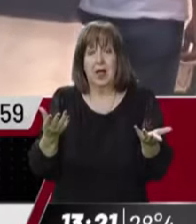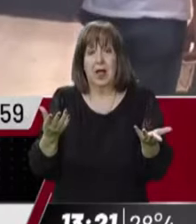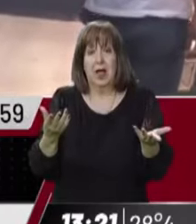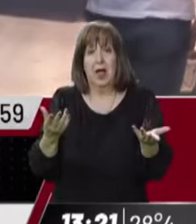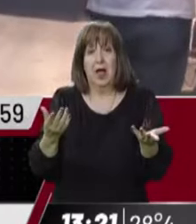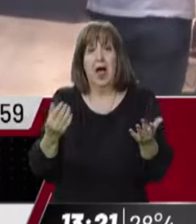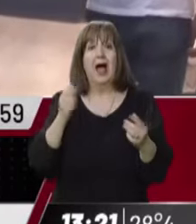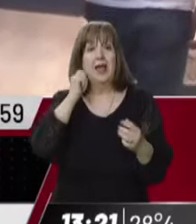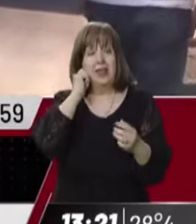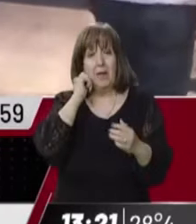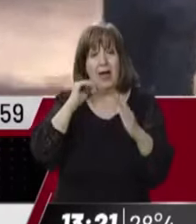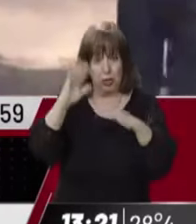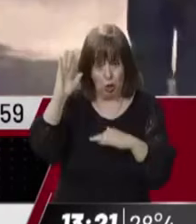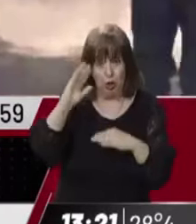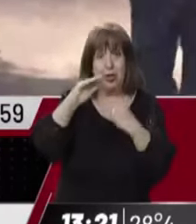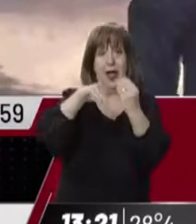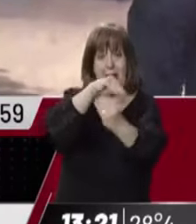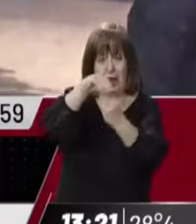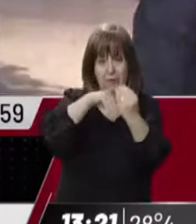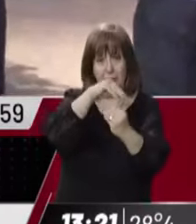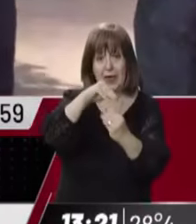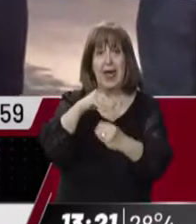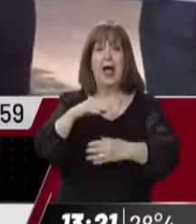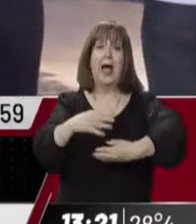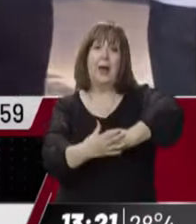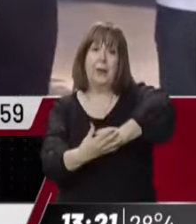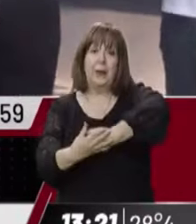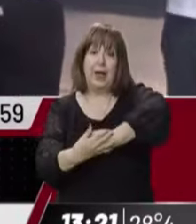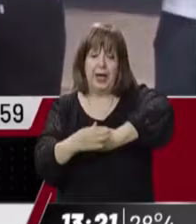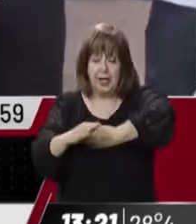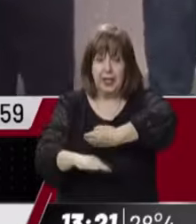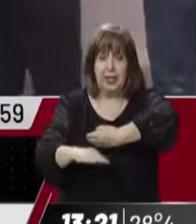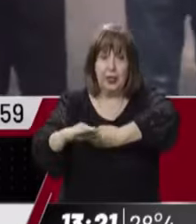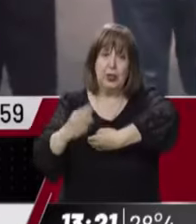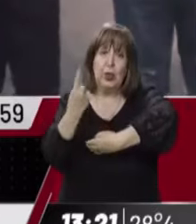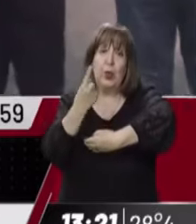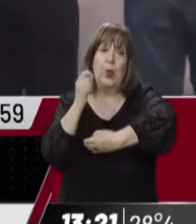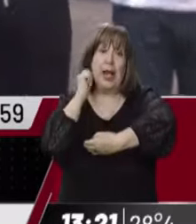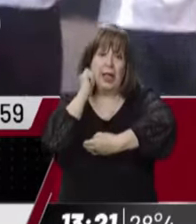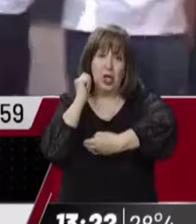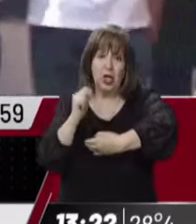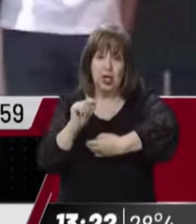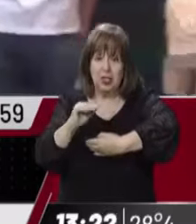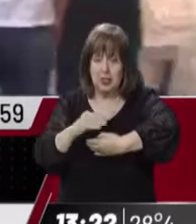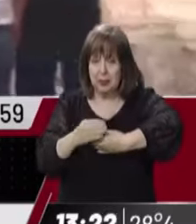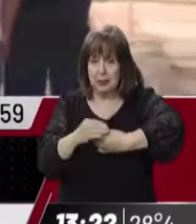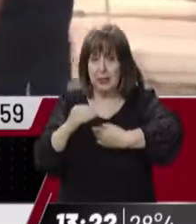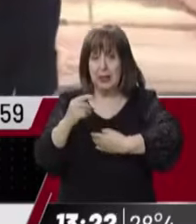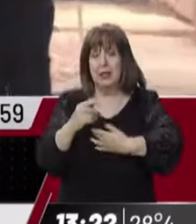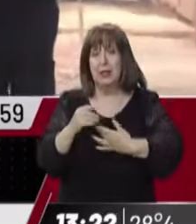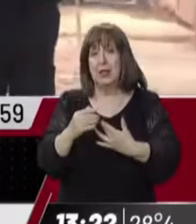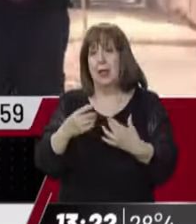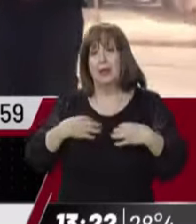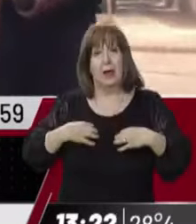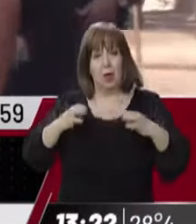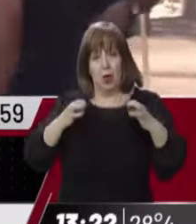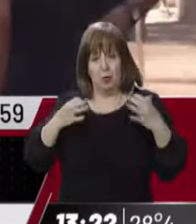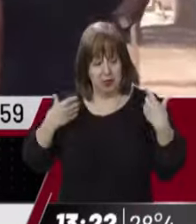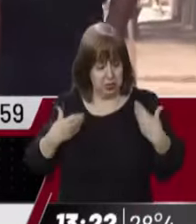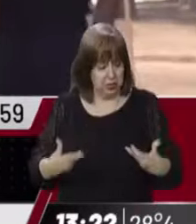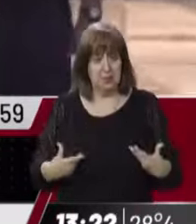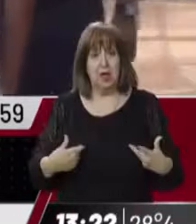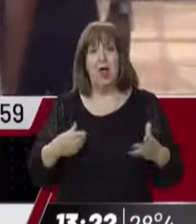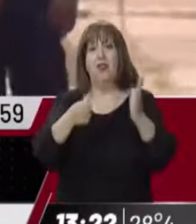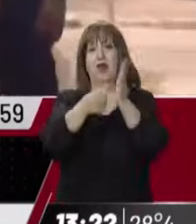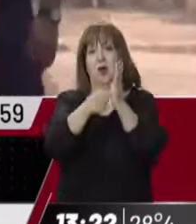señores grandes de niños chiquitos de hasta un año y estamos con lo puesto perdimos